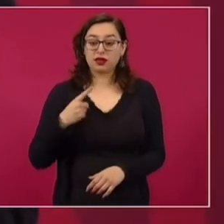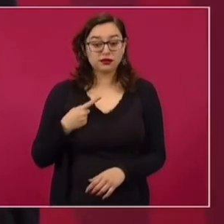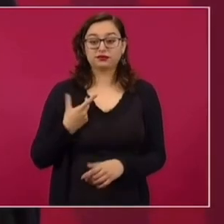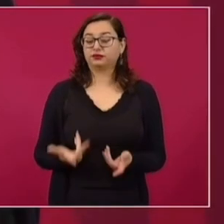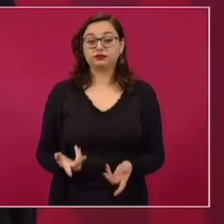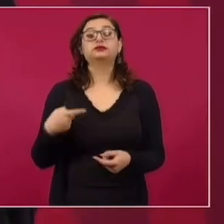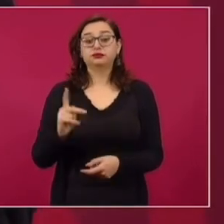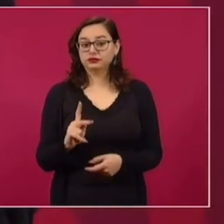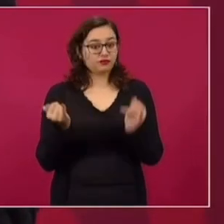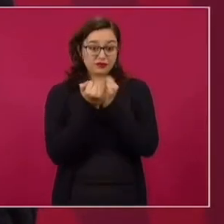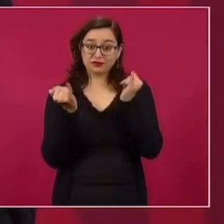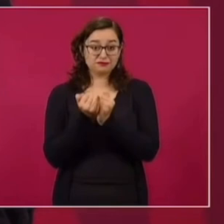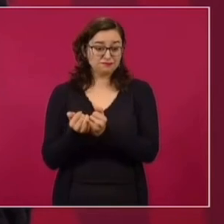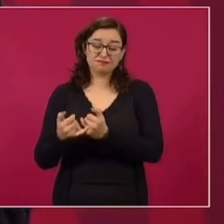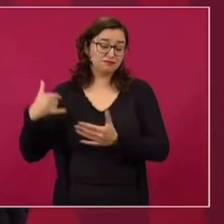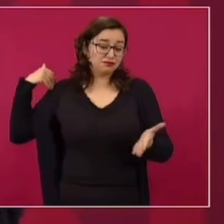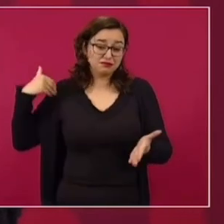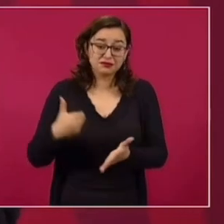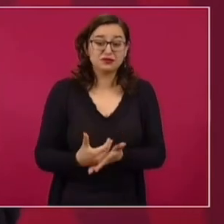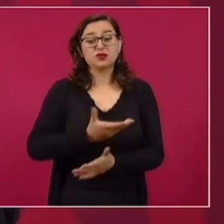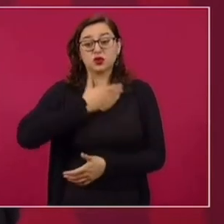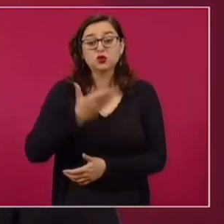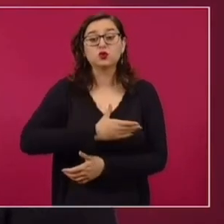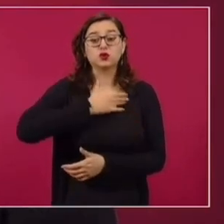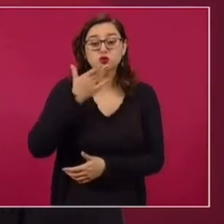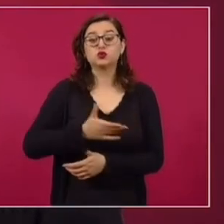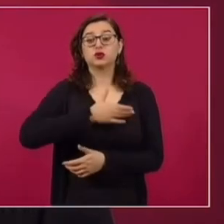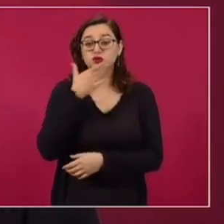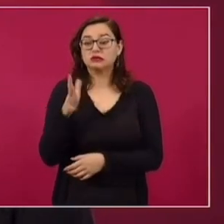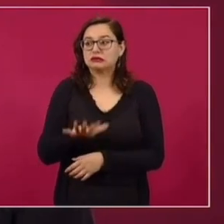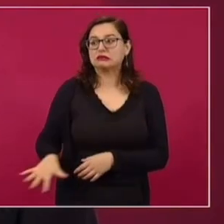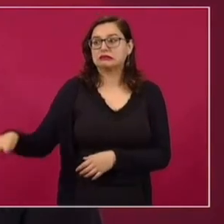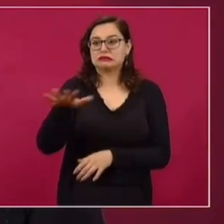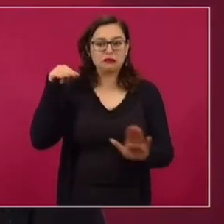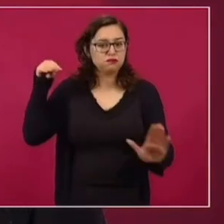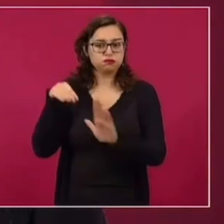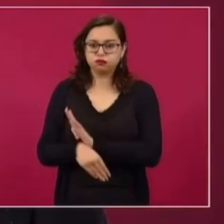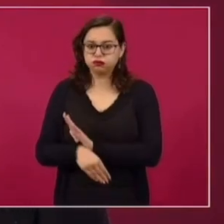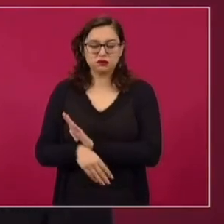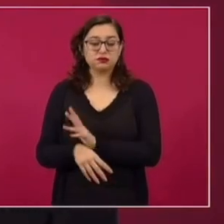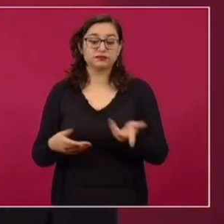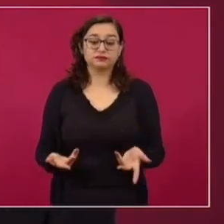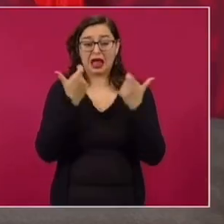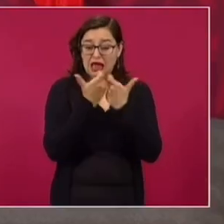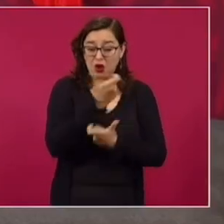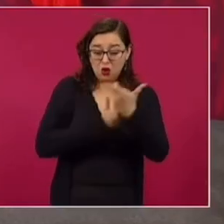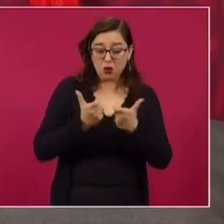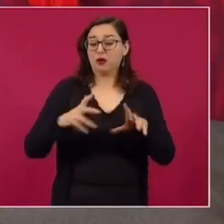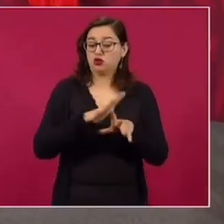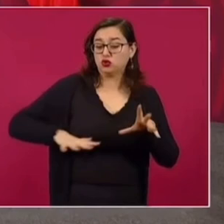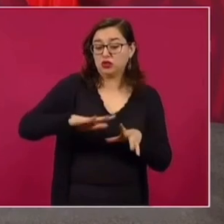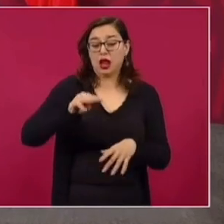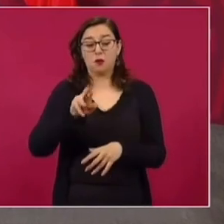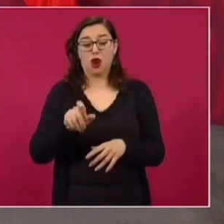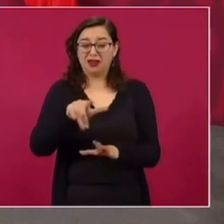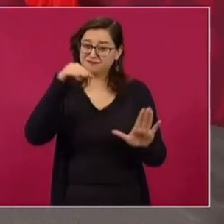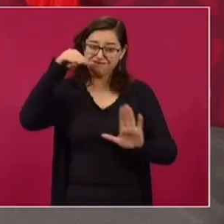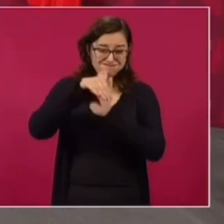tiene que ver con el pasado reciente. Eso es lo que nos dejó la política neoliberal. Y la única manera de